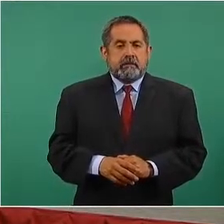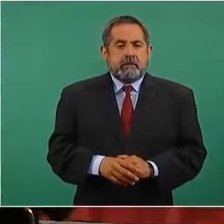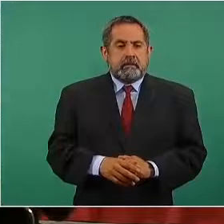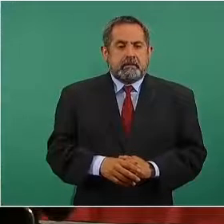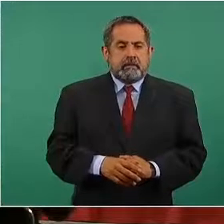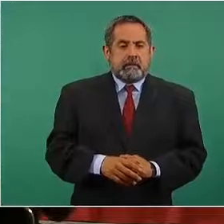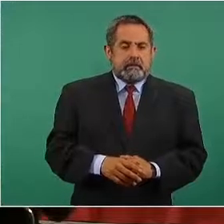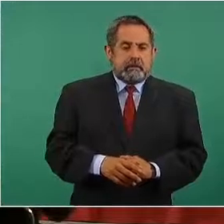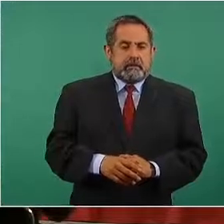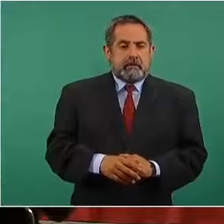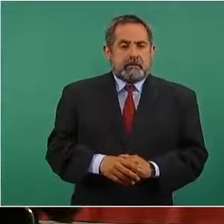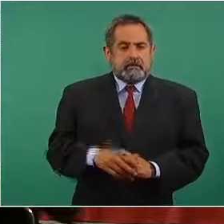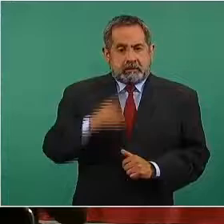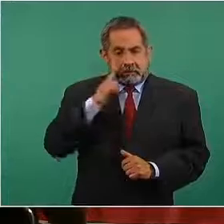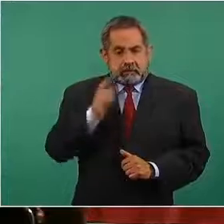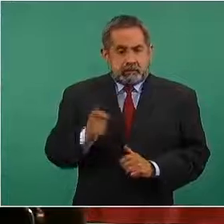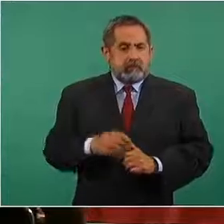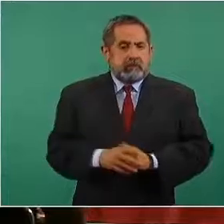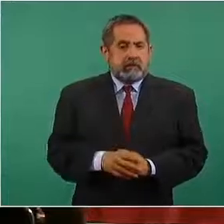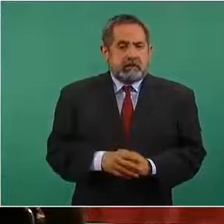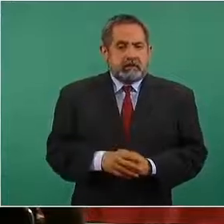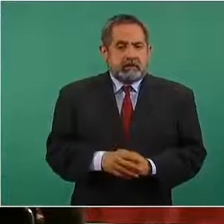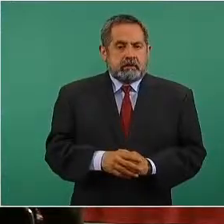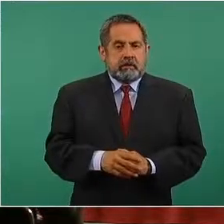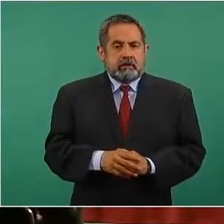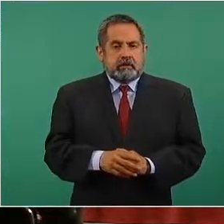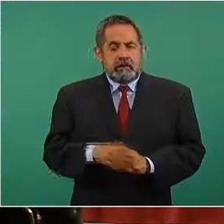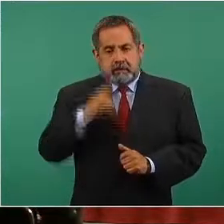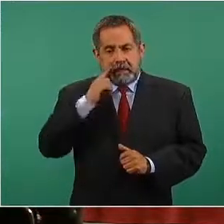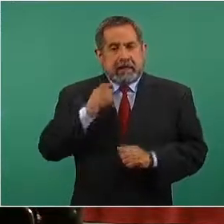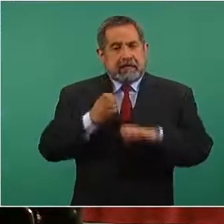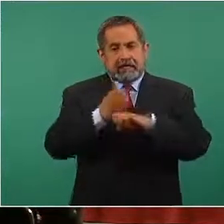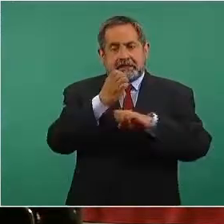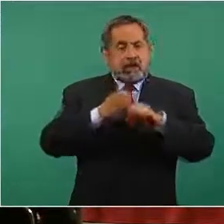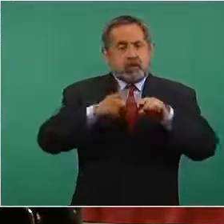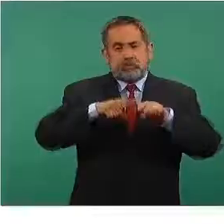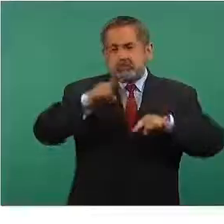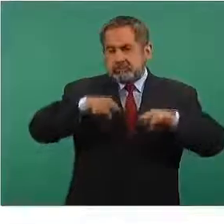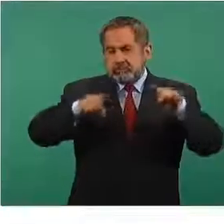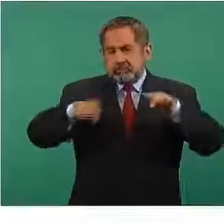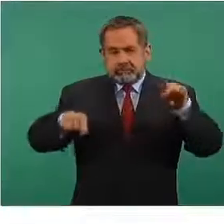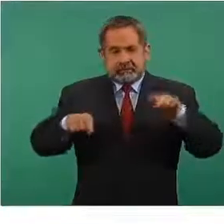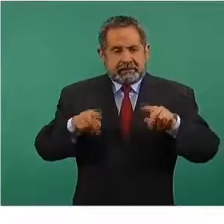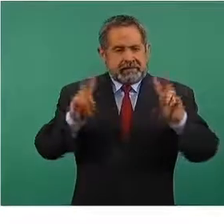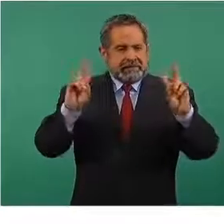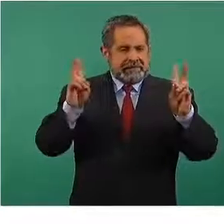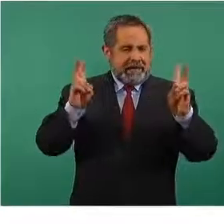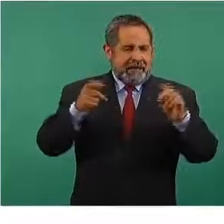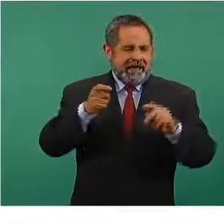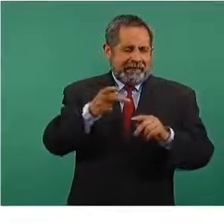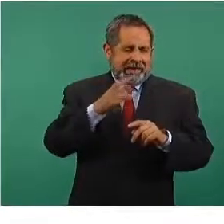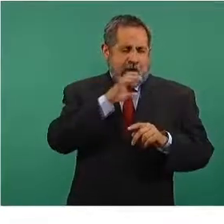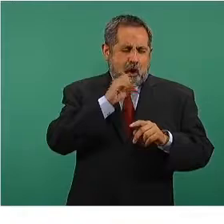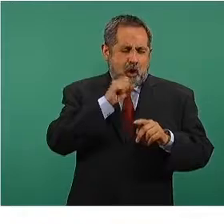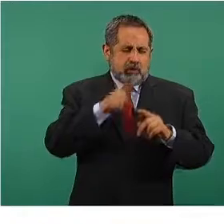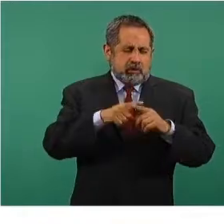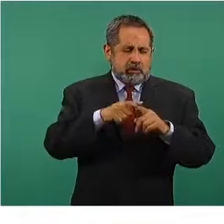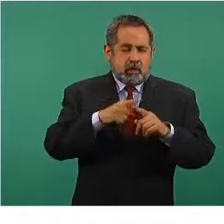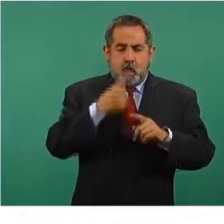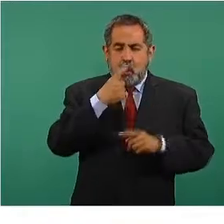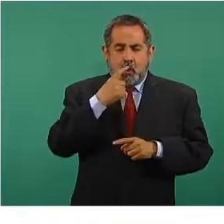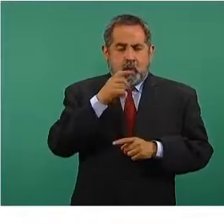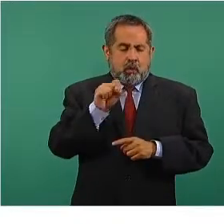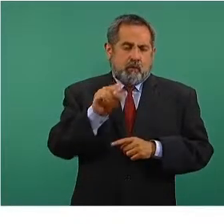Van a ver también variabilidad en los estados. Esto es un mapa de calor que le llaman. Cada